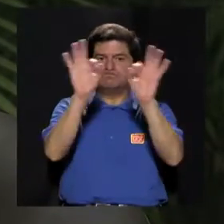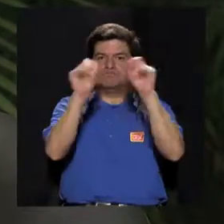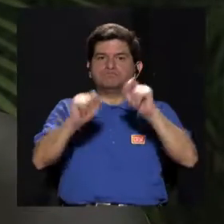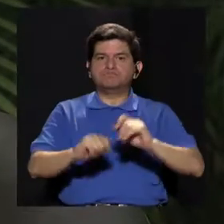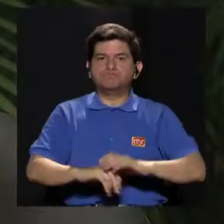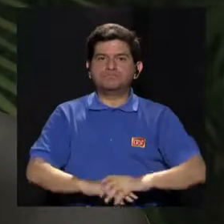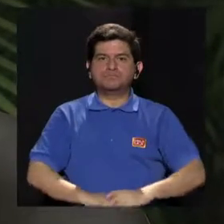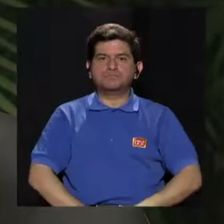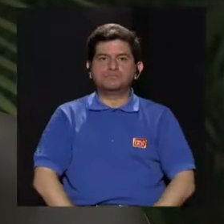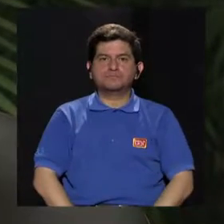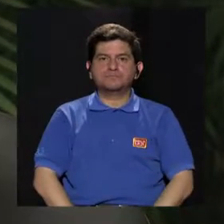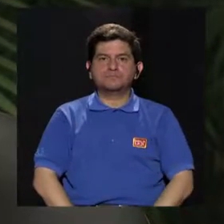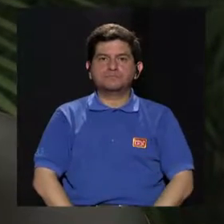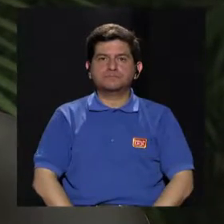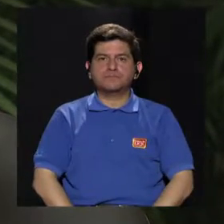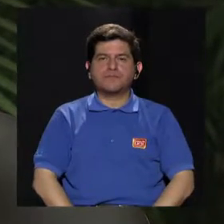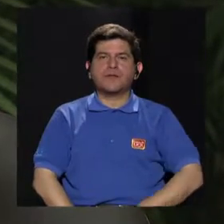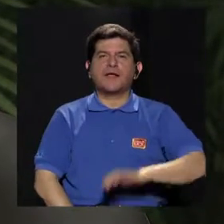importantes.